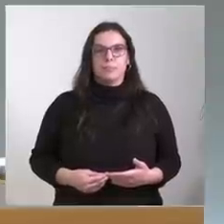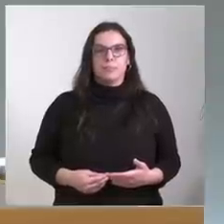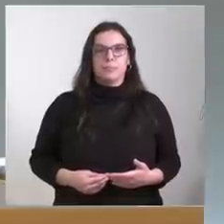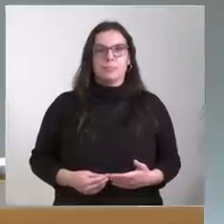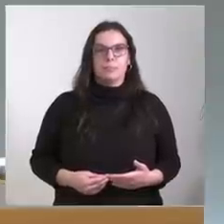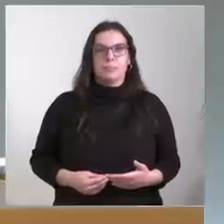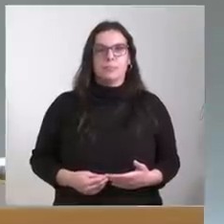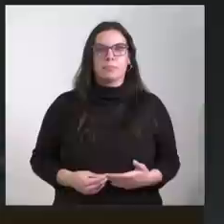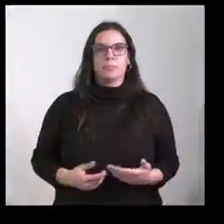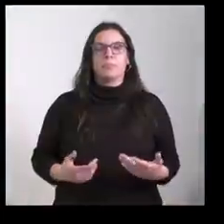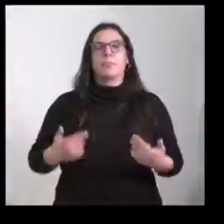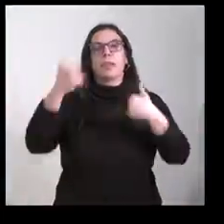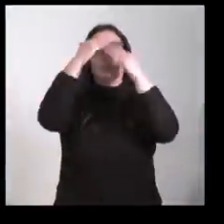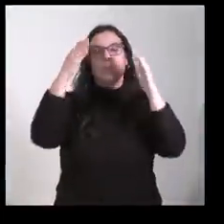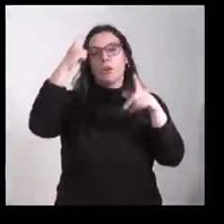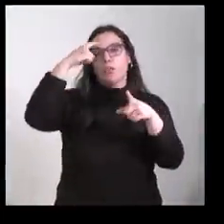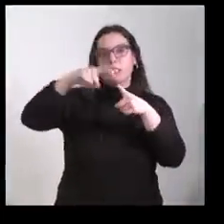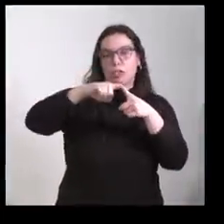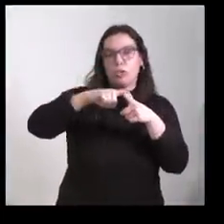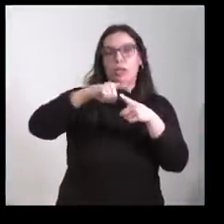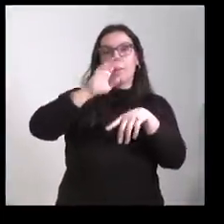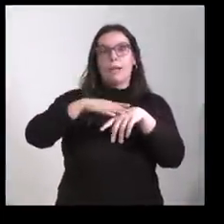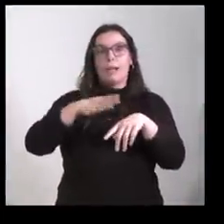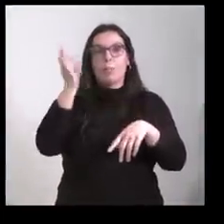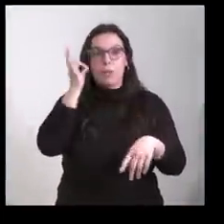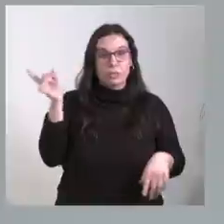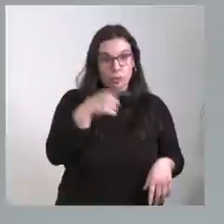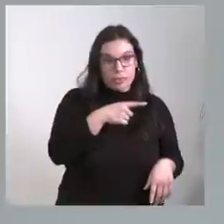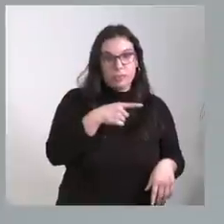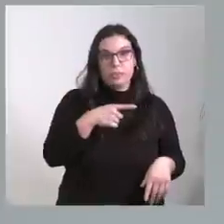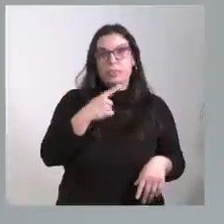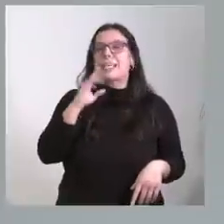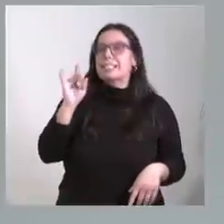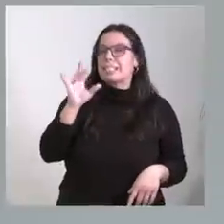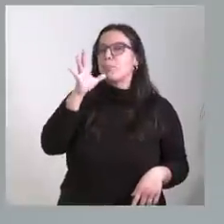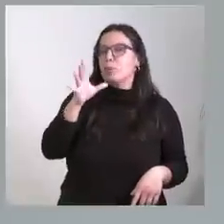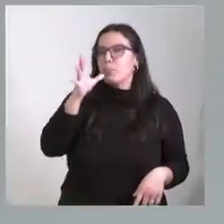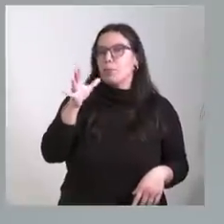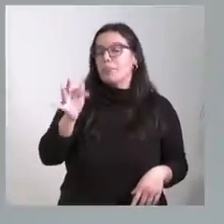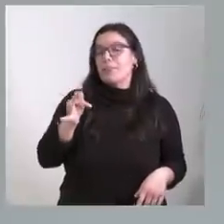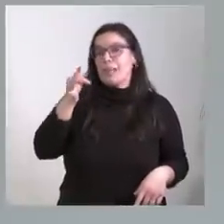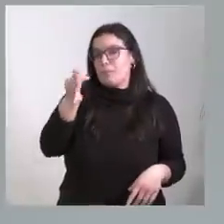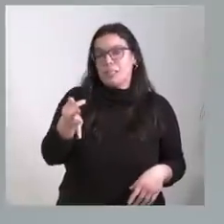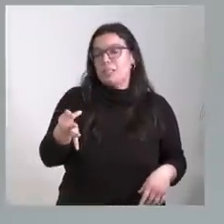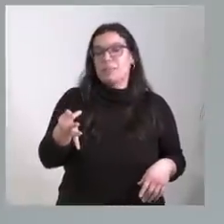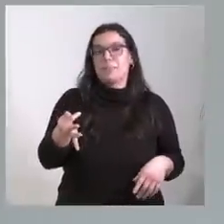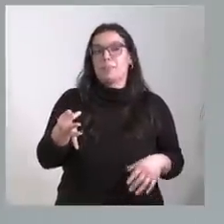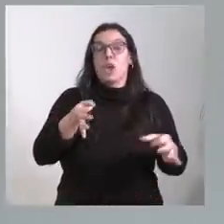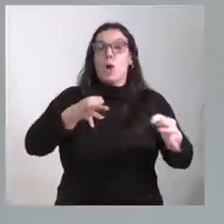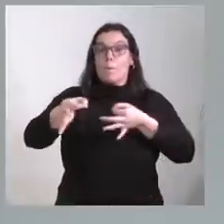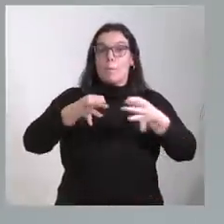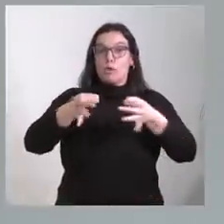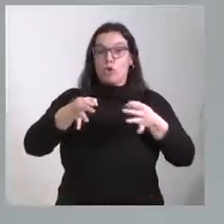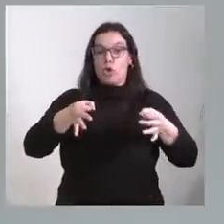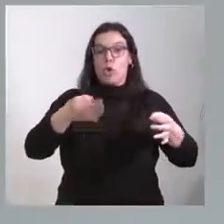psicológica para todas sí por un motivo además si es que el protocolo de